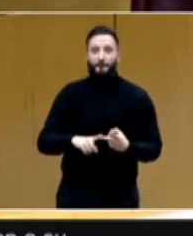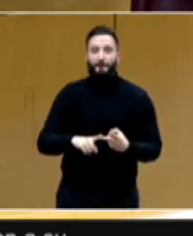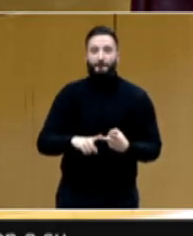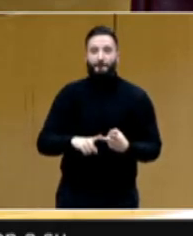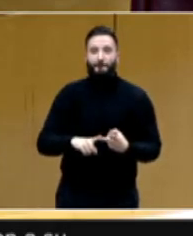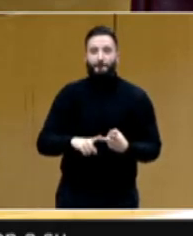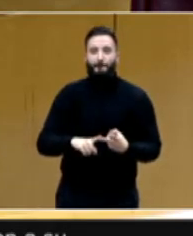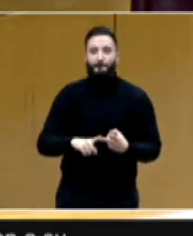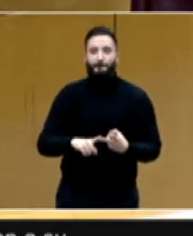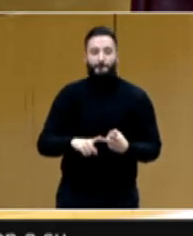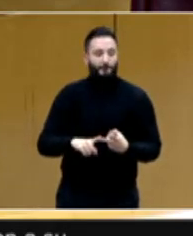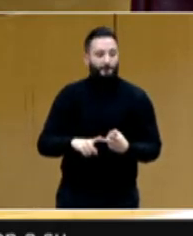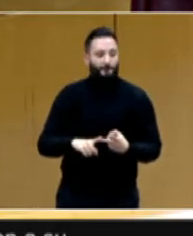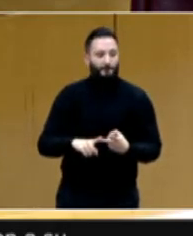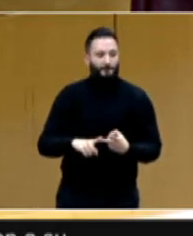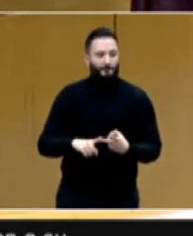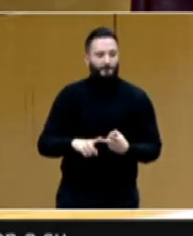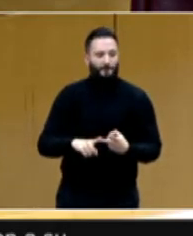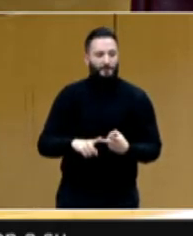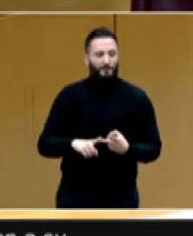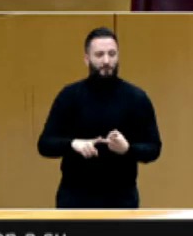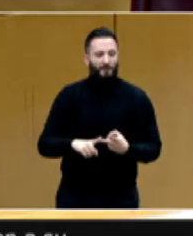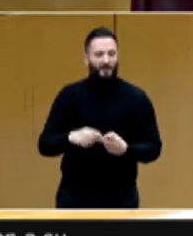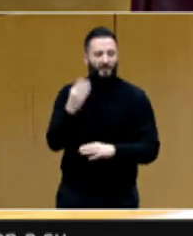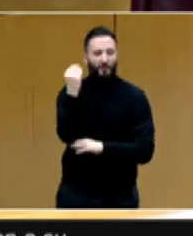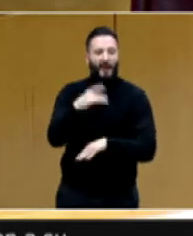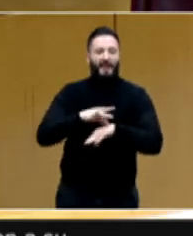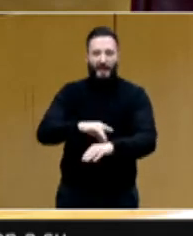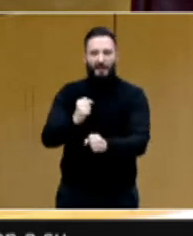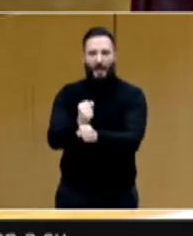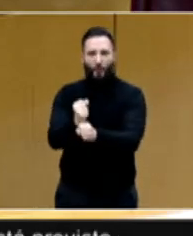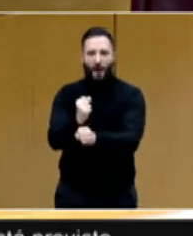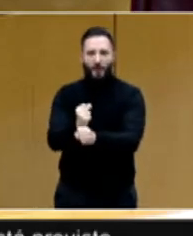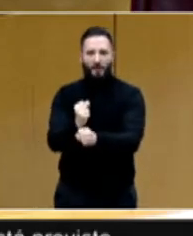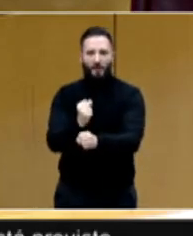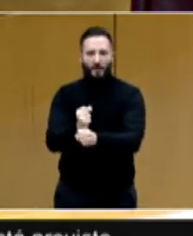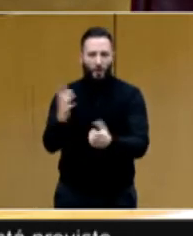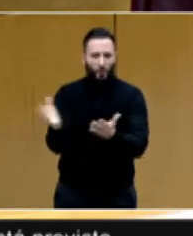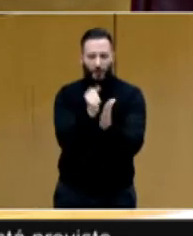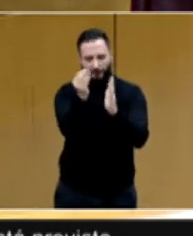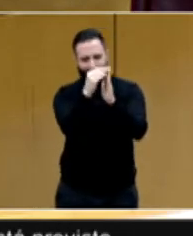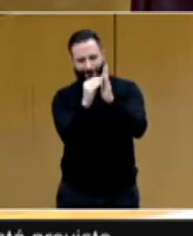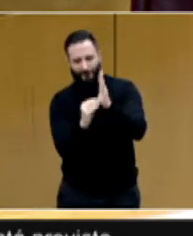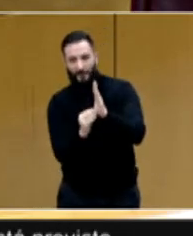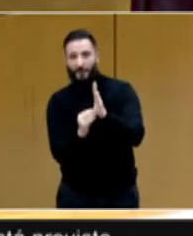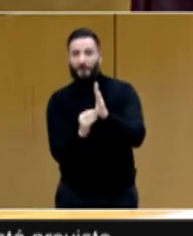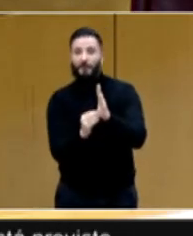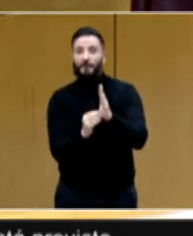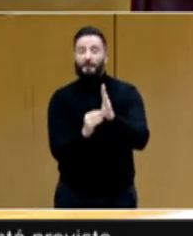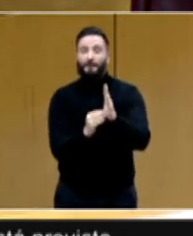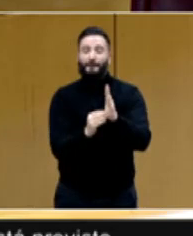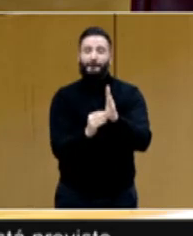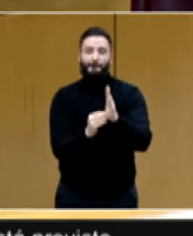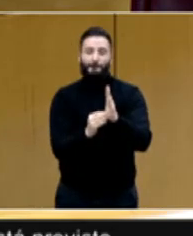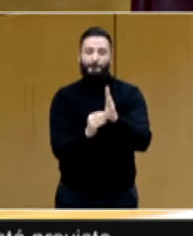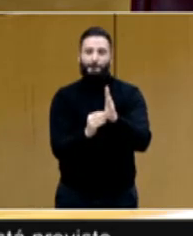los en las guías de trabajo como una figura muy muy relevante y aún no implantada en el